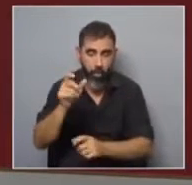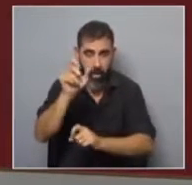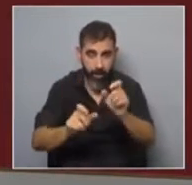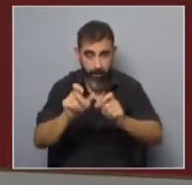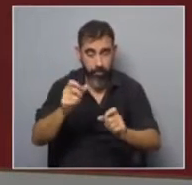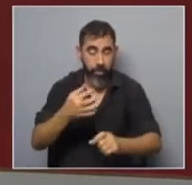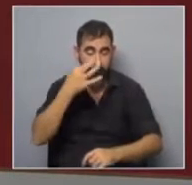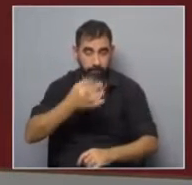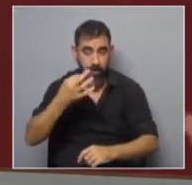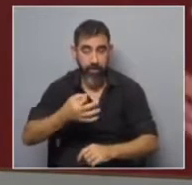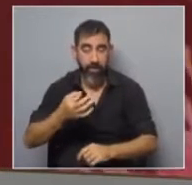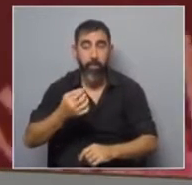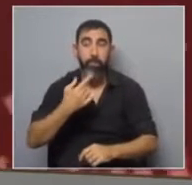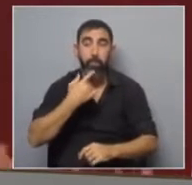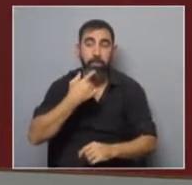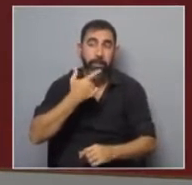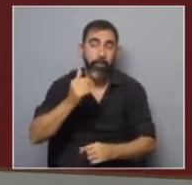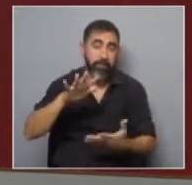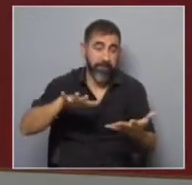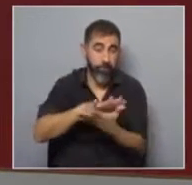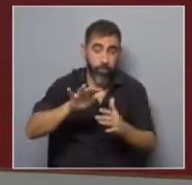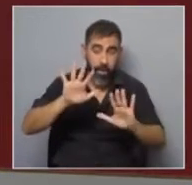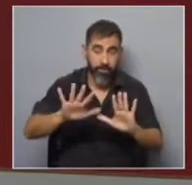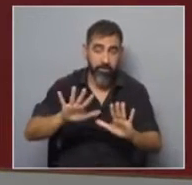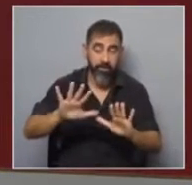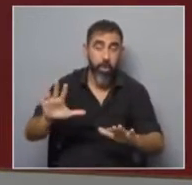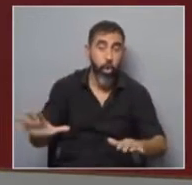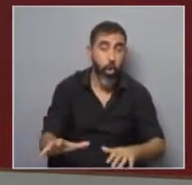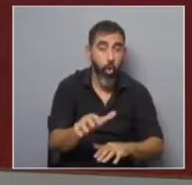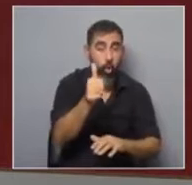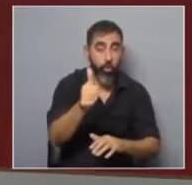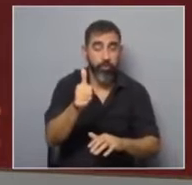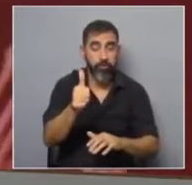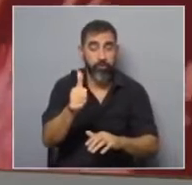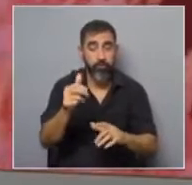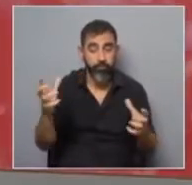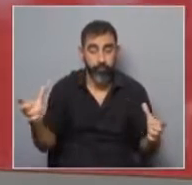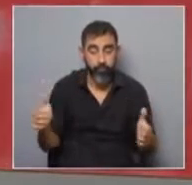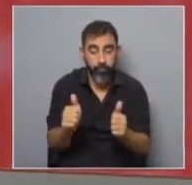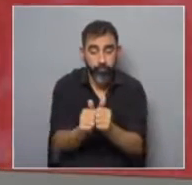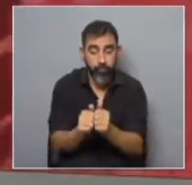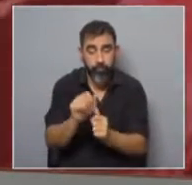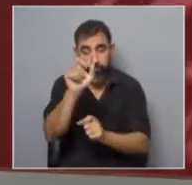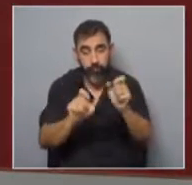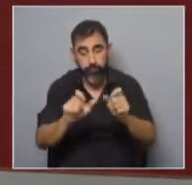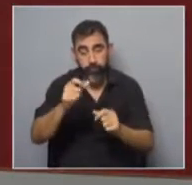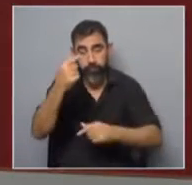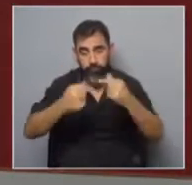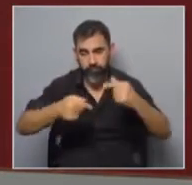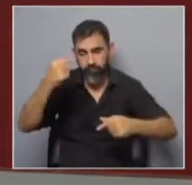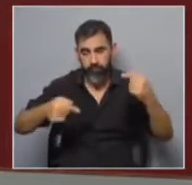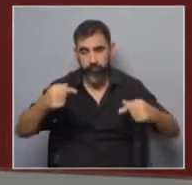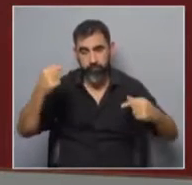es que ante una situación de este tipo, ¿no?, se lograron juntar gente de